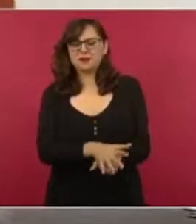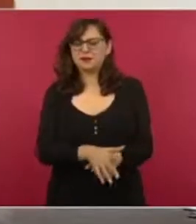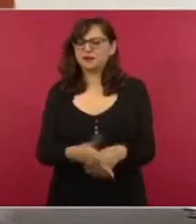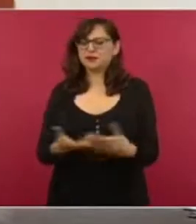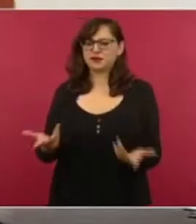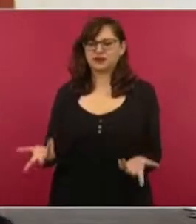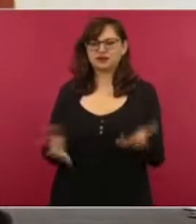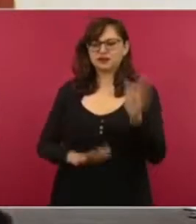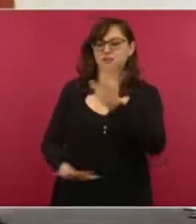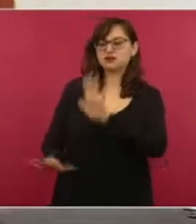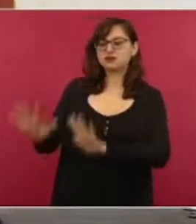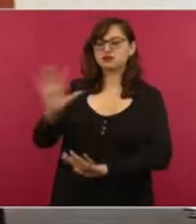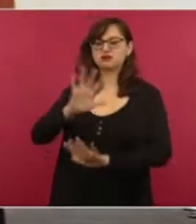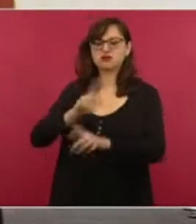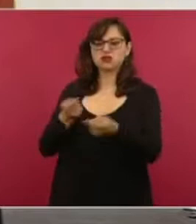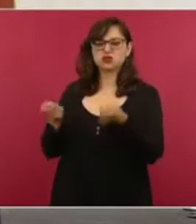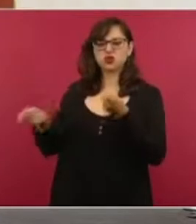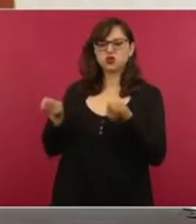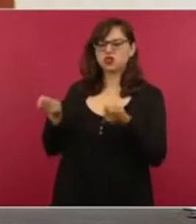adoctrinar, manipular,